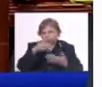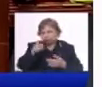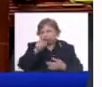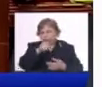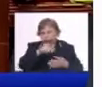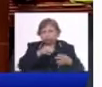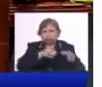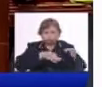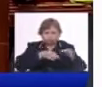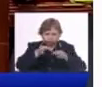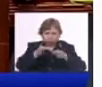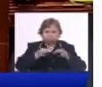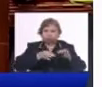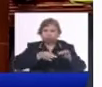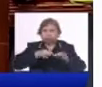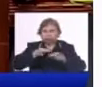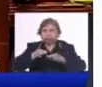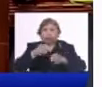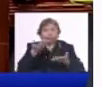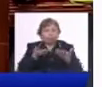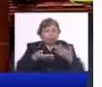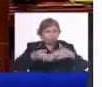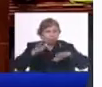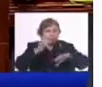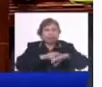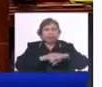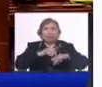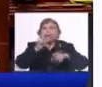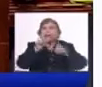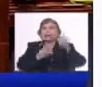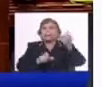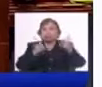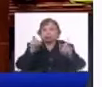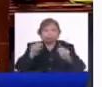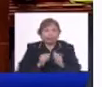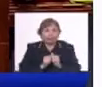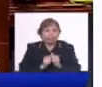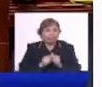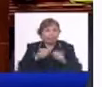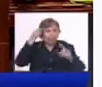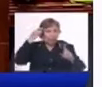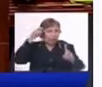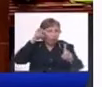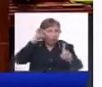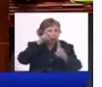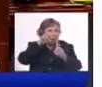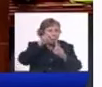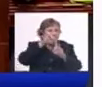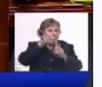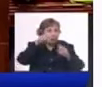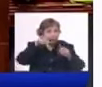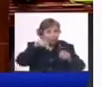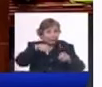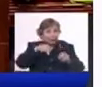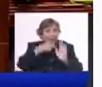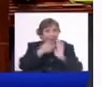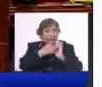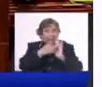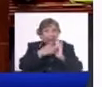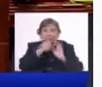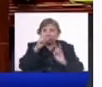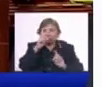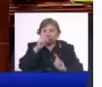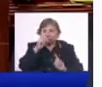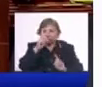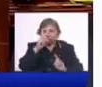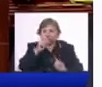las explicaremos en algún momento a los ciudadanos. Pero el propósito, presidente, de esta propuesta es uno